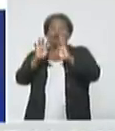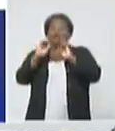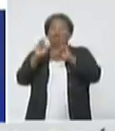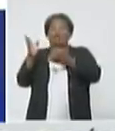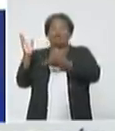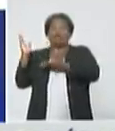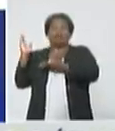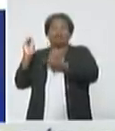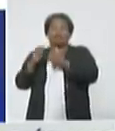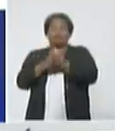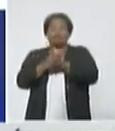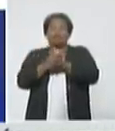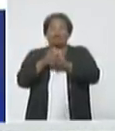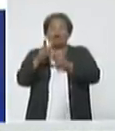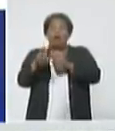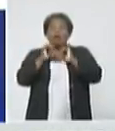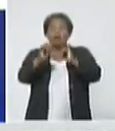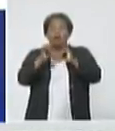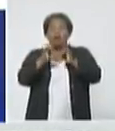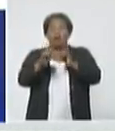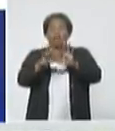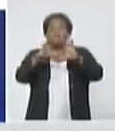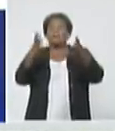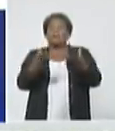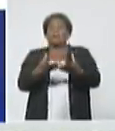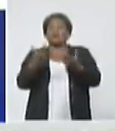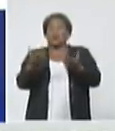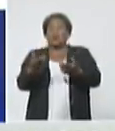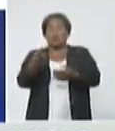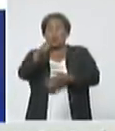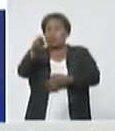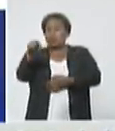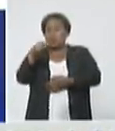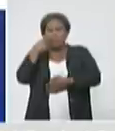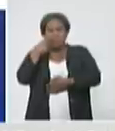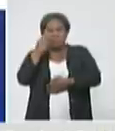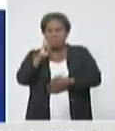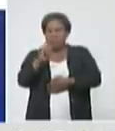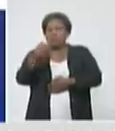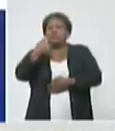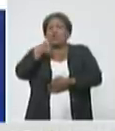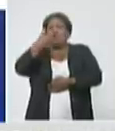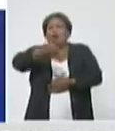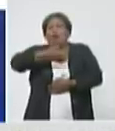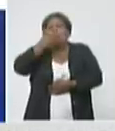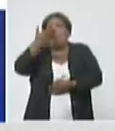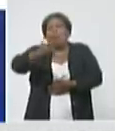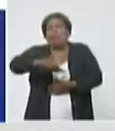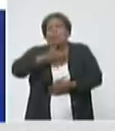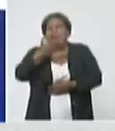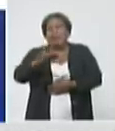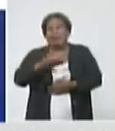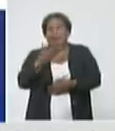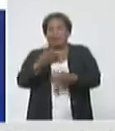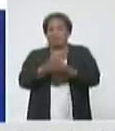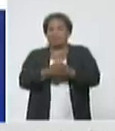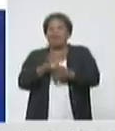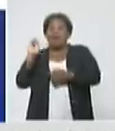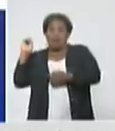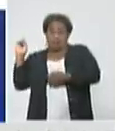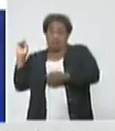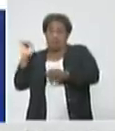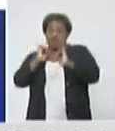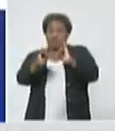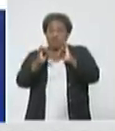habla de las noticias del mundo, y ustedes no la van a ver, yo se lo voy a comentar, donde hablan de la situación